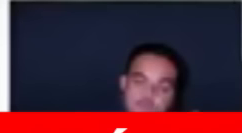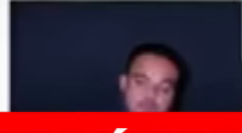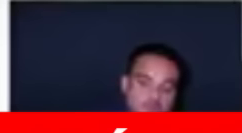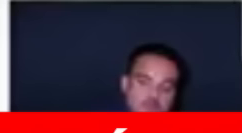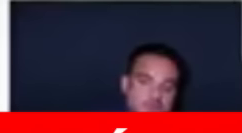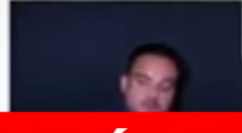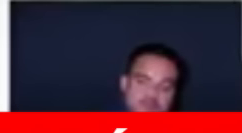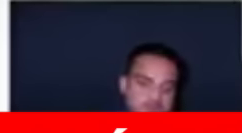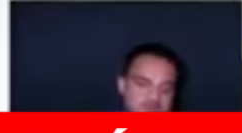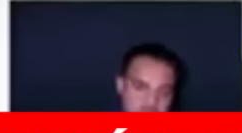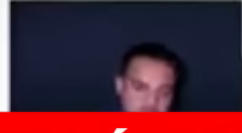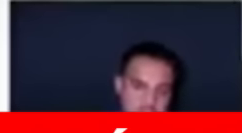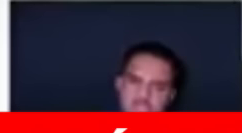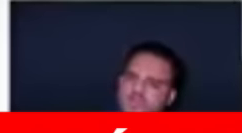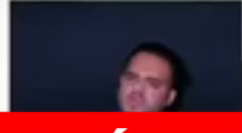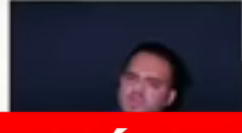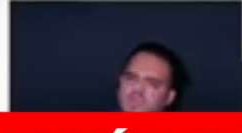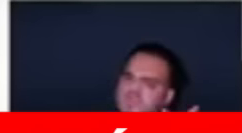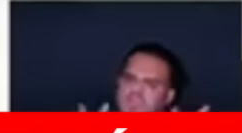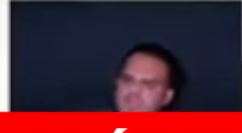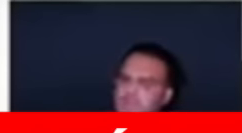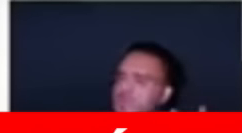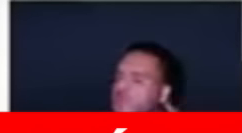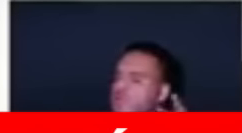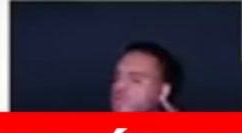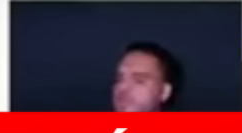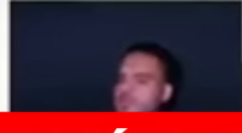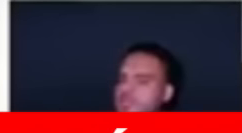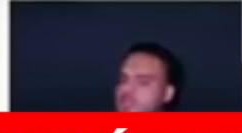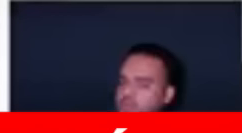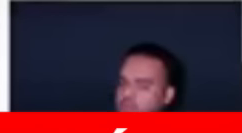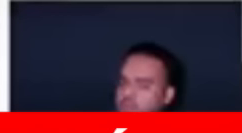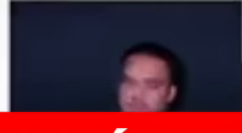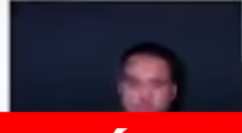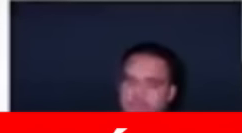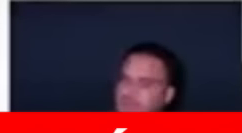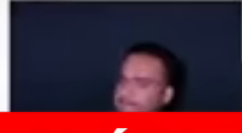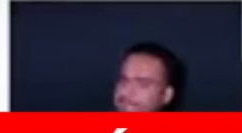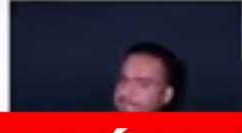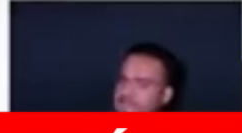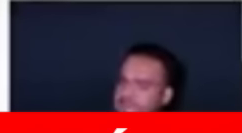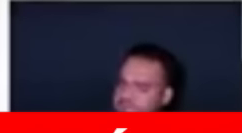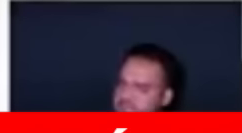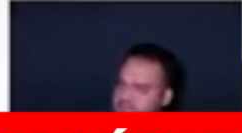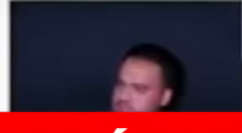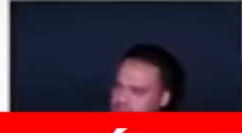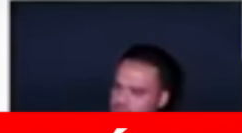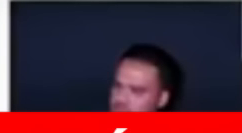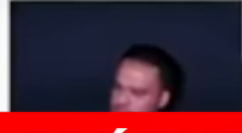una proclama partidista. Esto está más allá del interés personal o de partido.